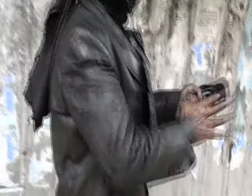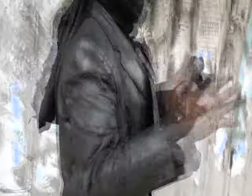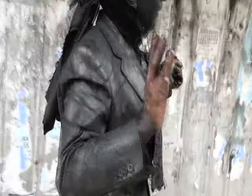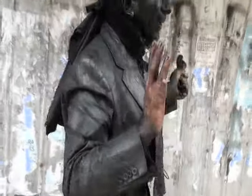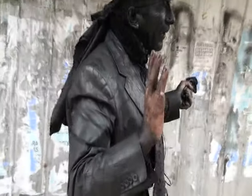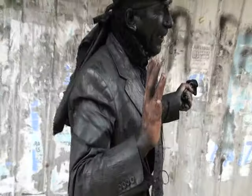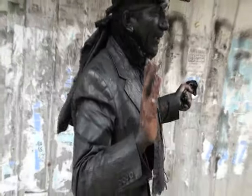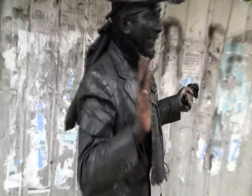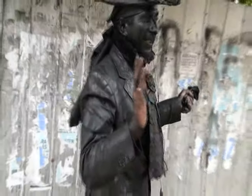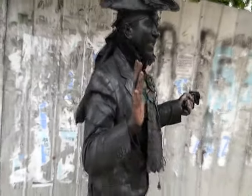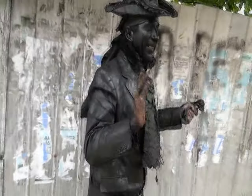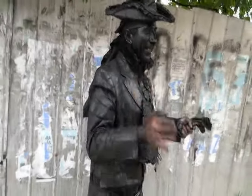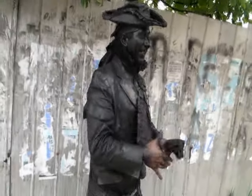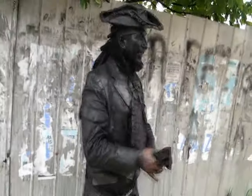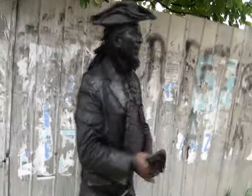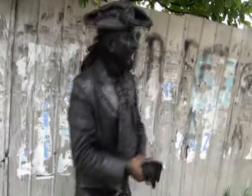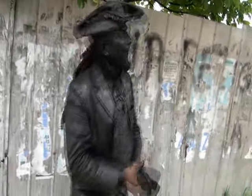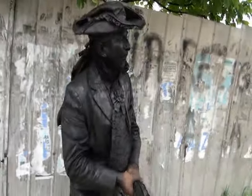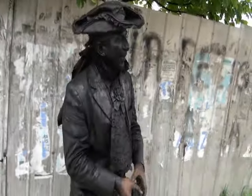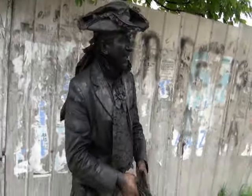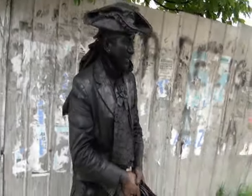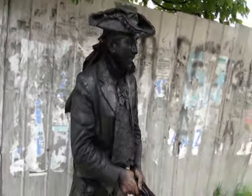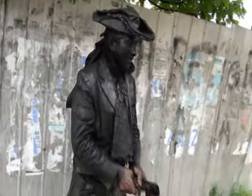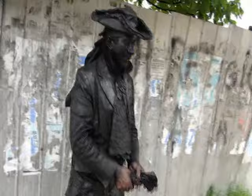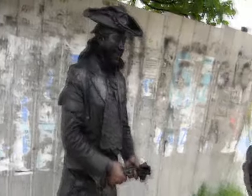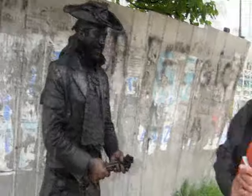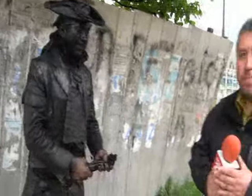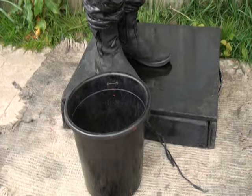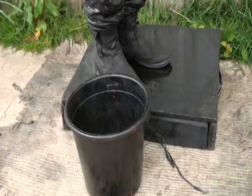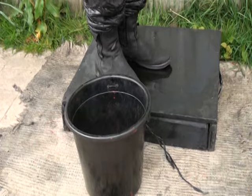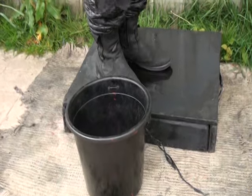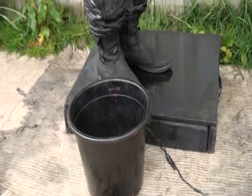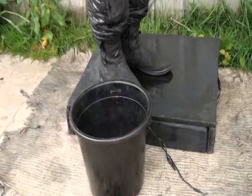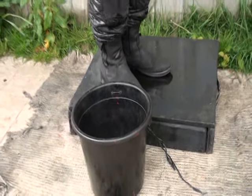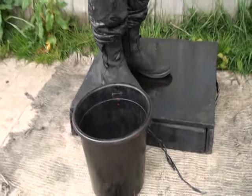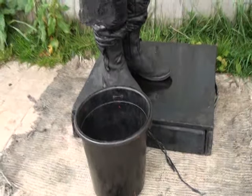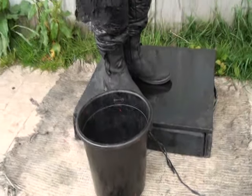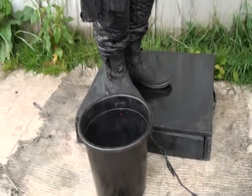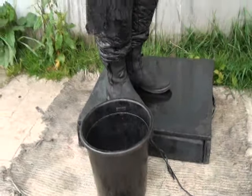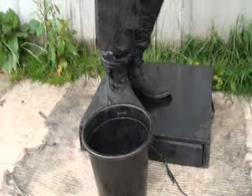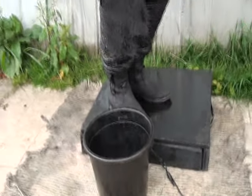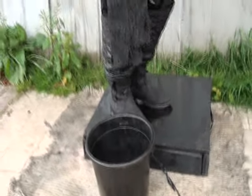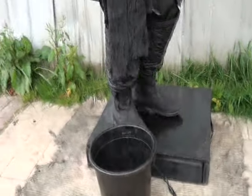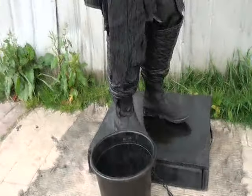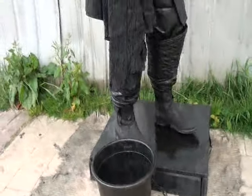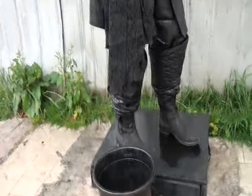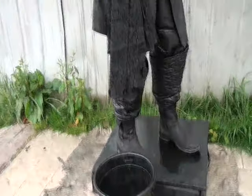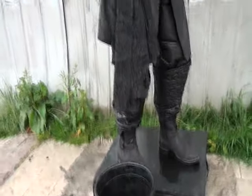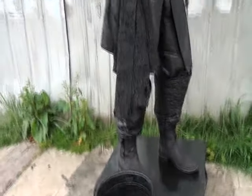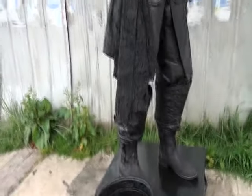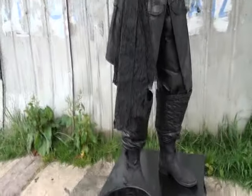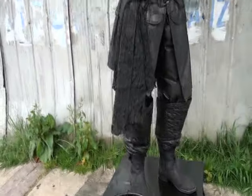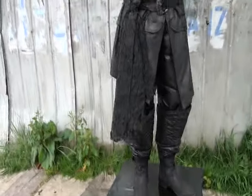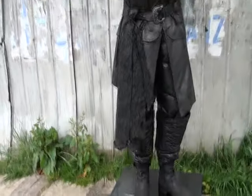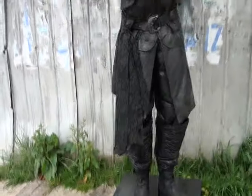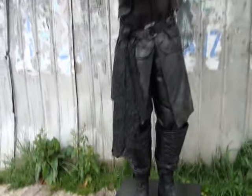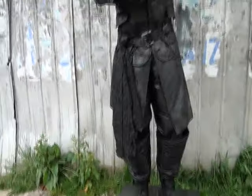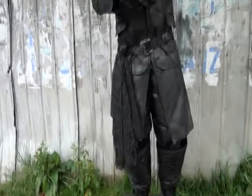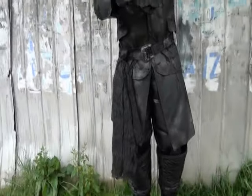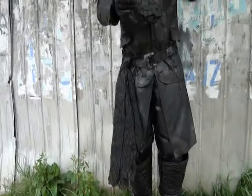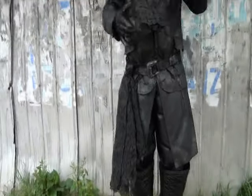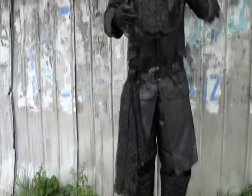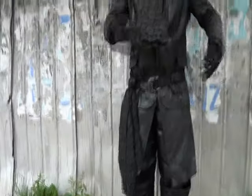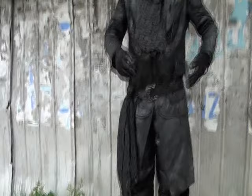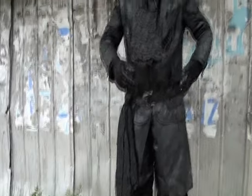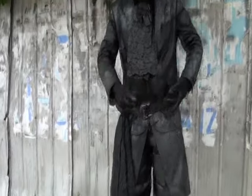pasado a Puerto Cisne. Sí, fui el primero y no sé si hay otra persona como yo,